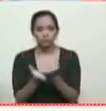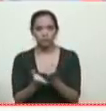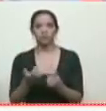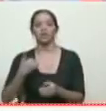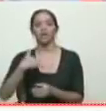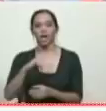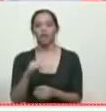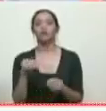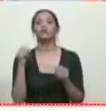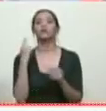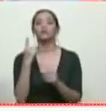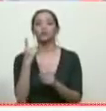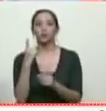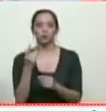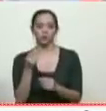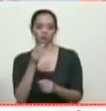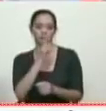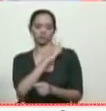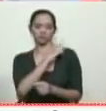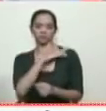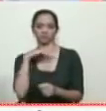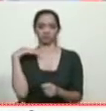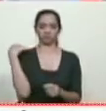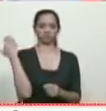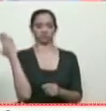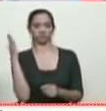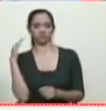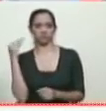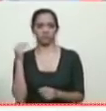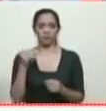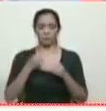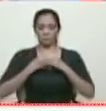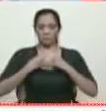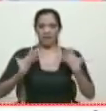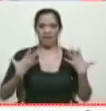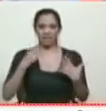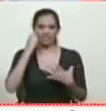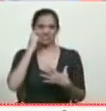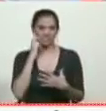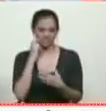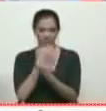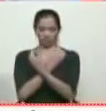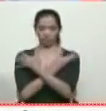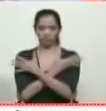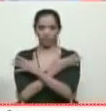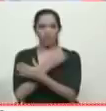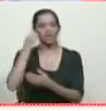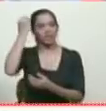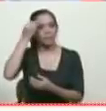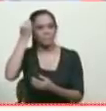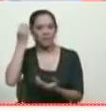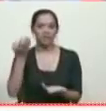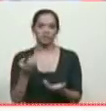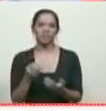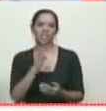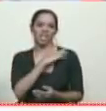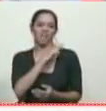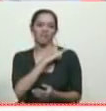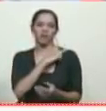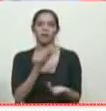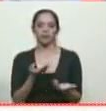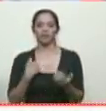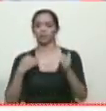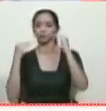una supremacía blanca, racista, xenofóbica, que cree que es dueño de eso y que lo necesita para mantener su